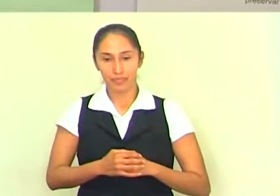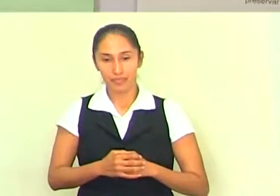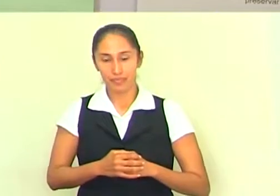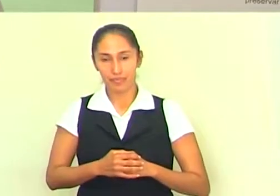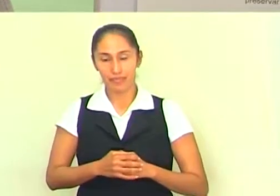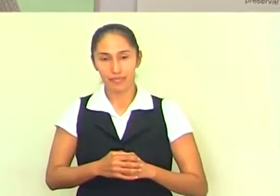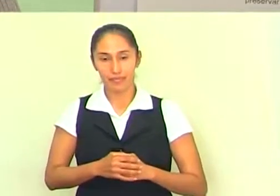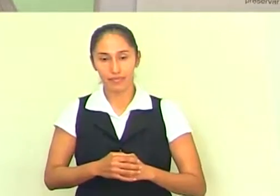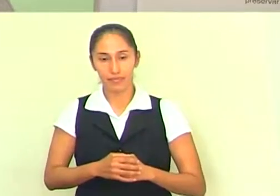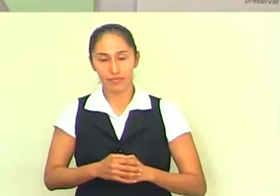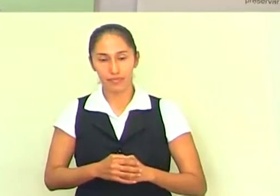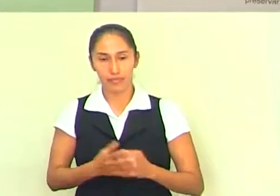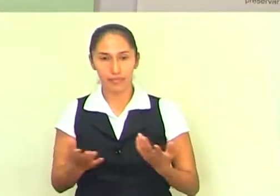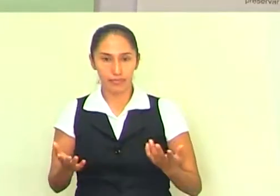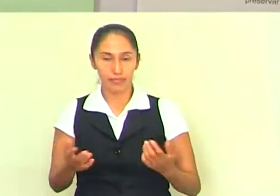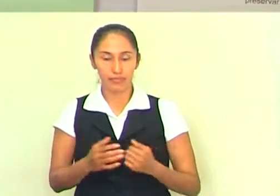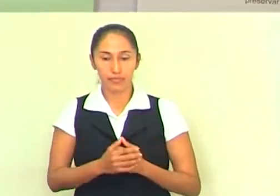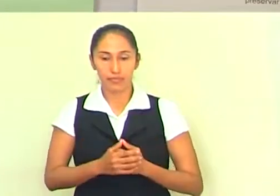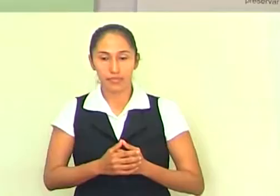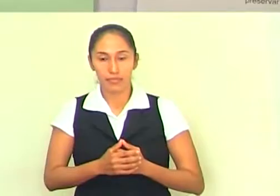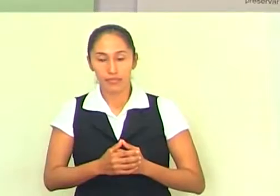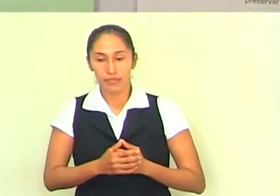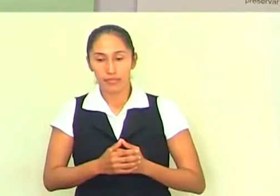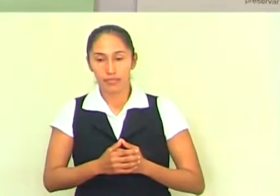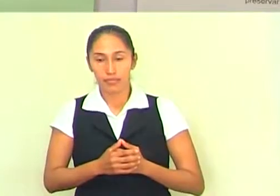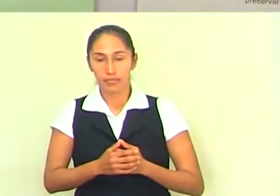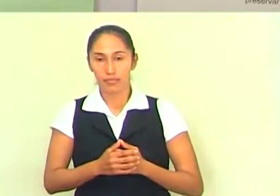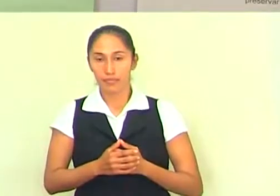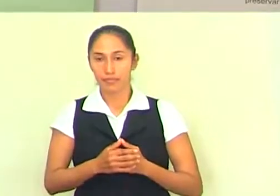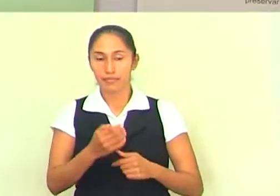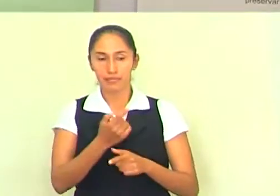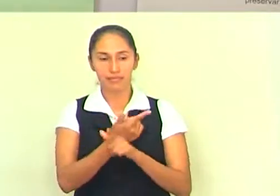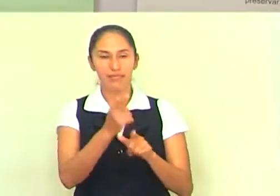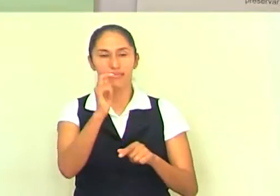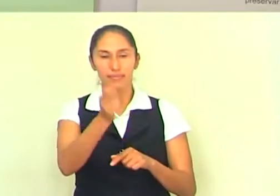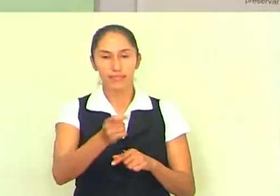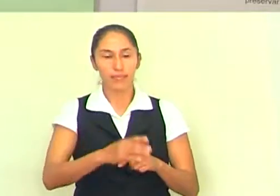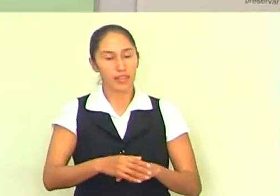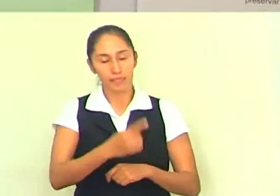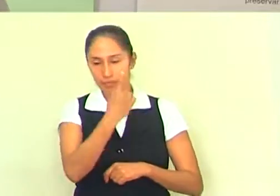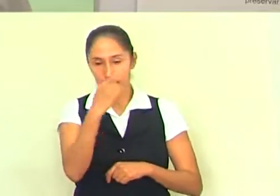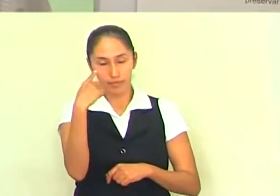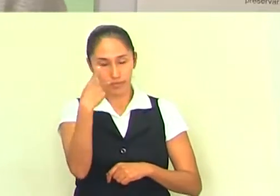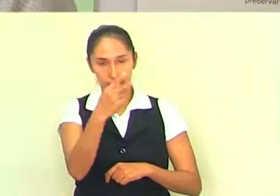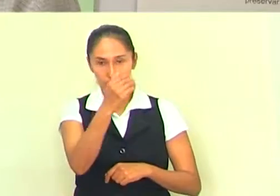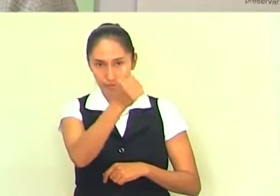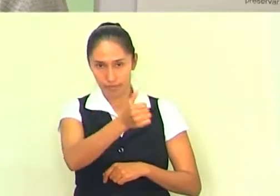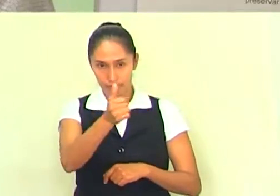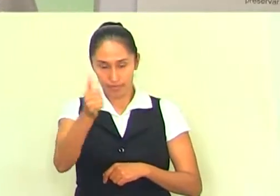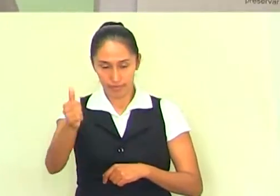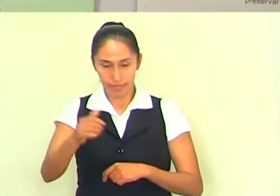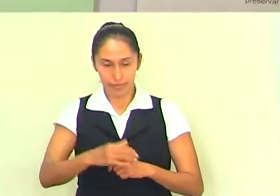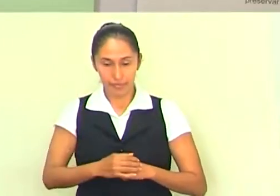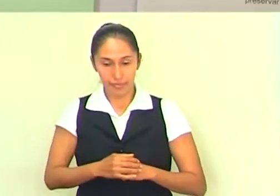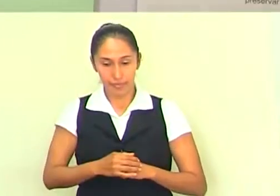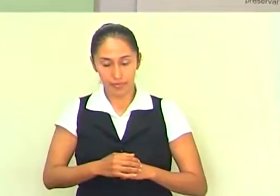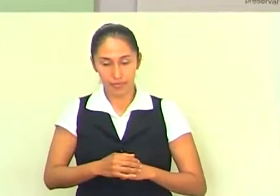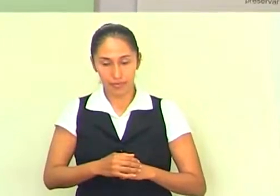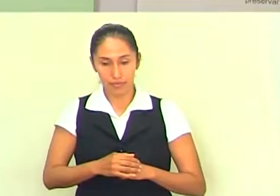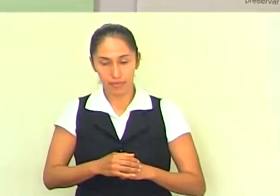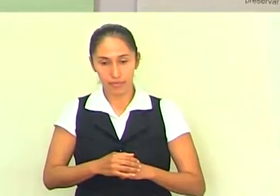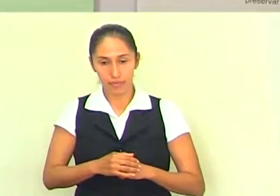Libertad. Libertad también en la mayor amplitud de la palabra. Así también el derecho a